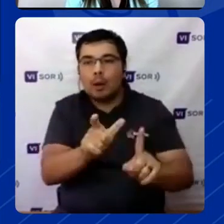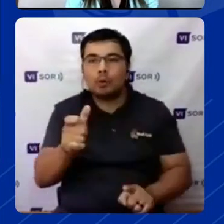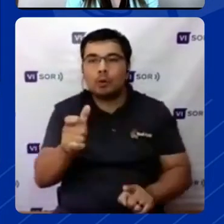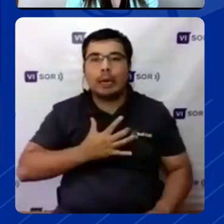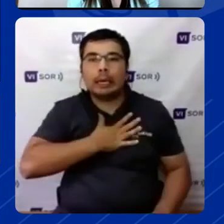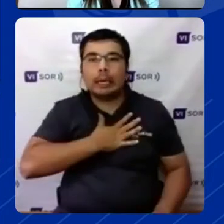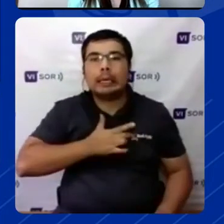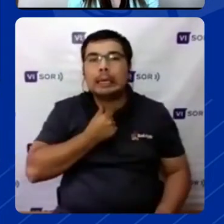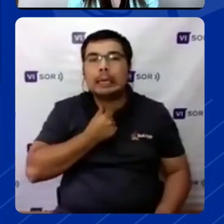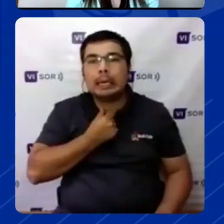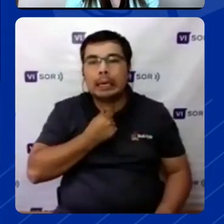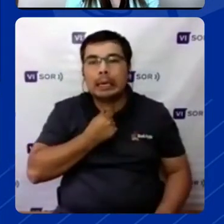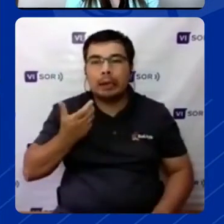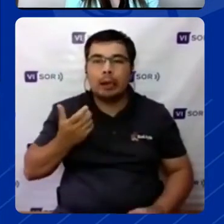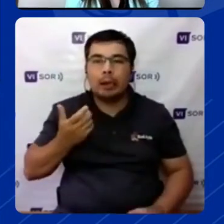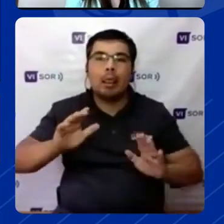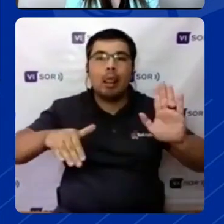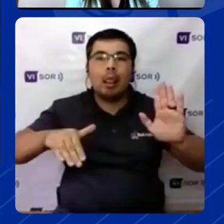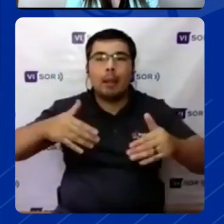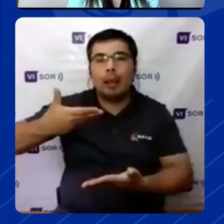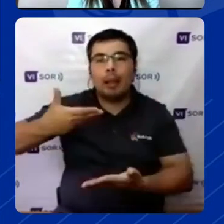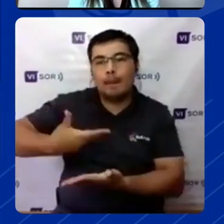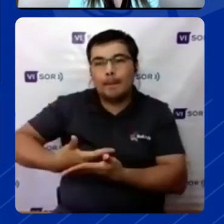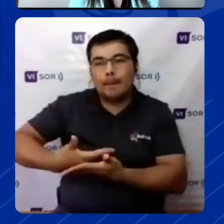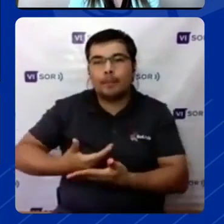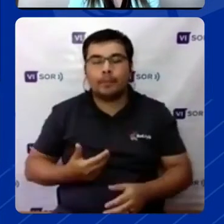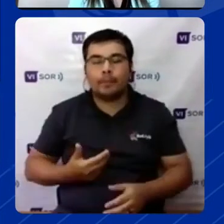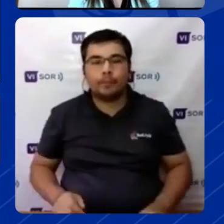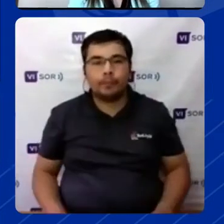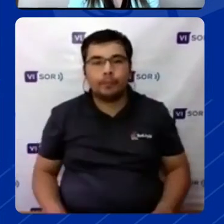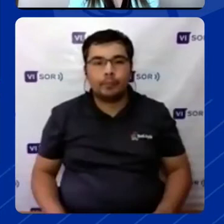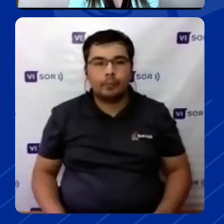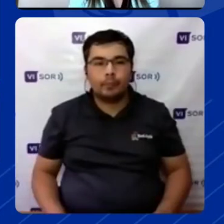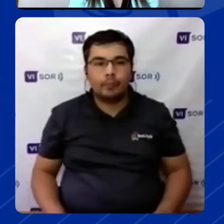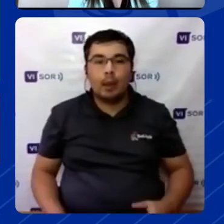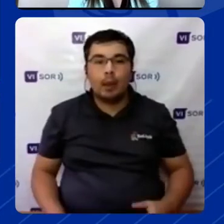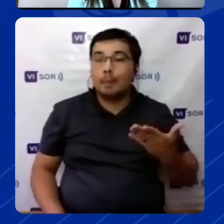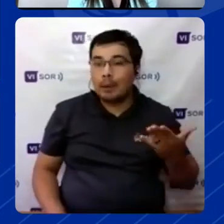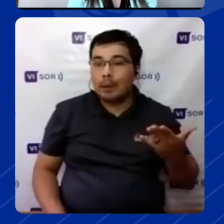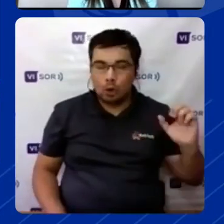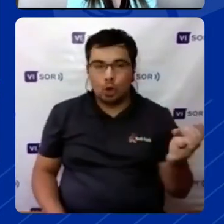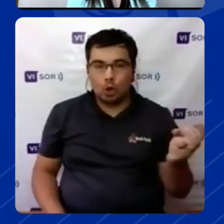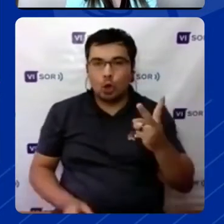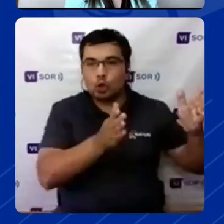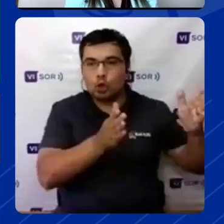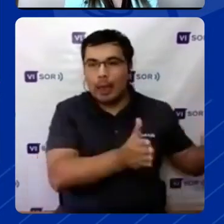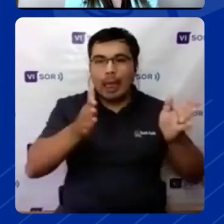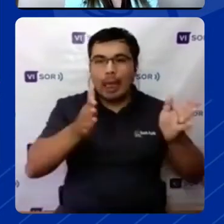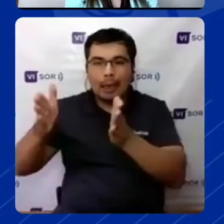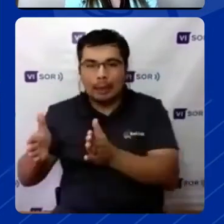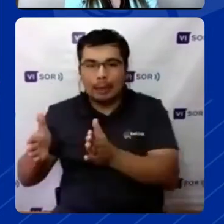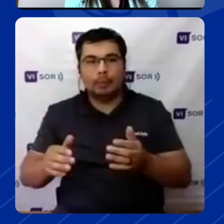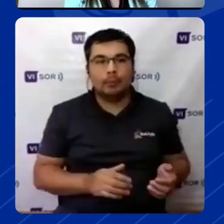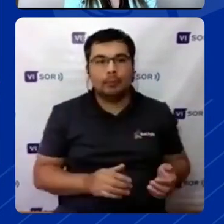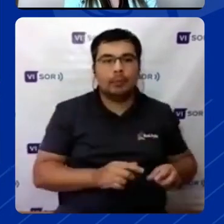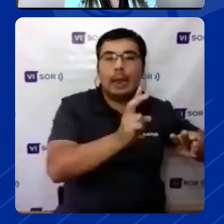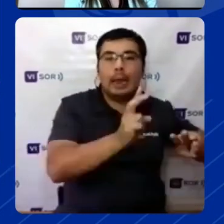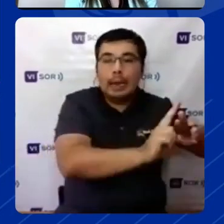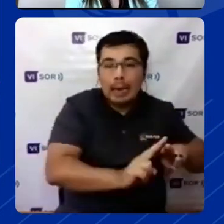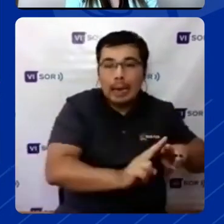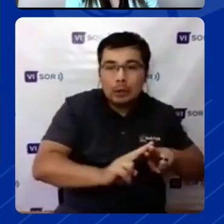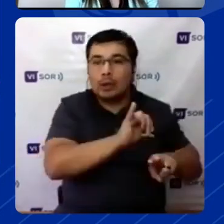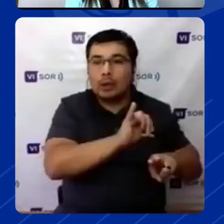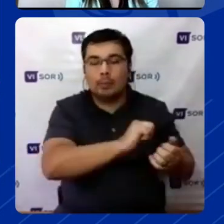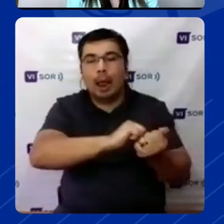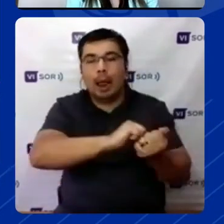nos hagan, ¿no? Para eso hay dos etapas fundamentales, que es la adaptación y la validación. Yo les voy a hablar del proceso